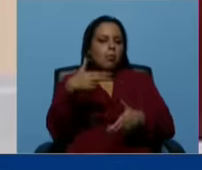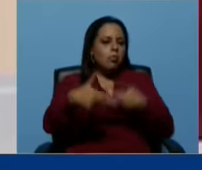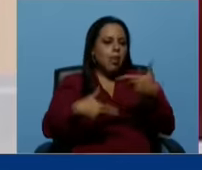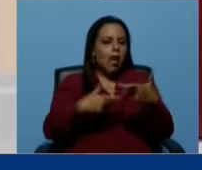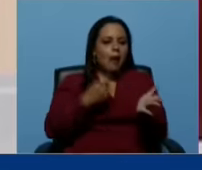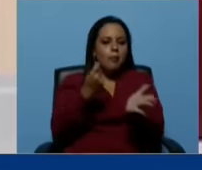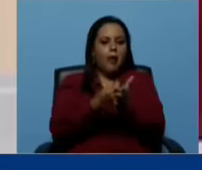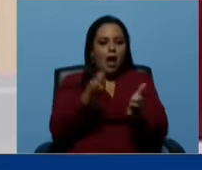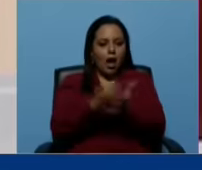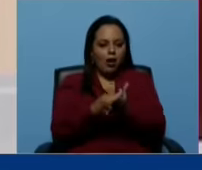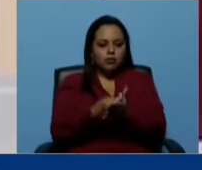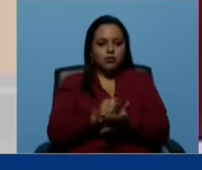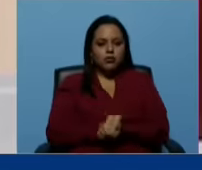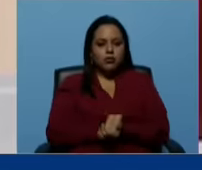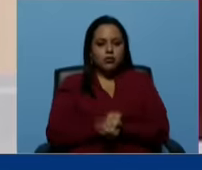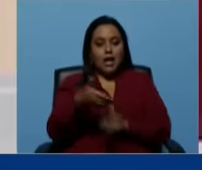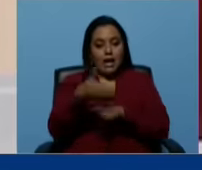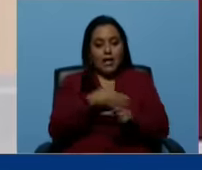pagas.